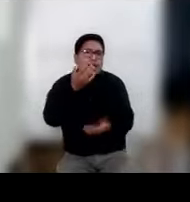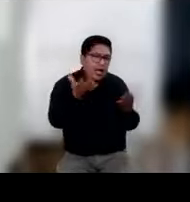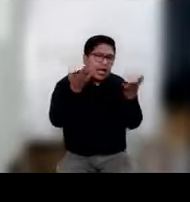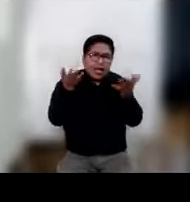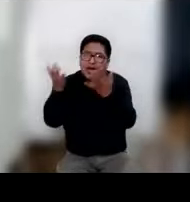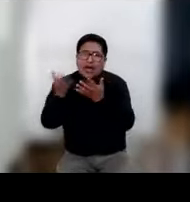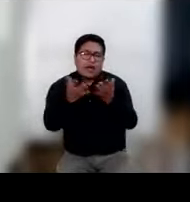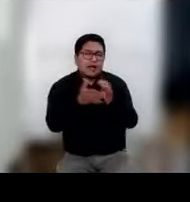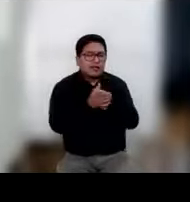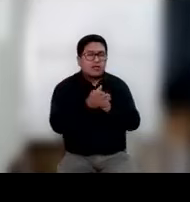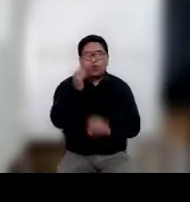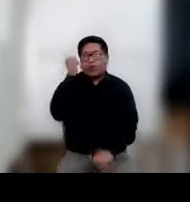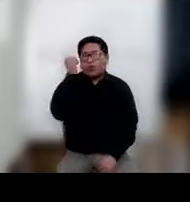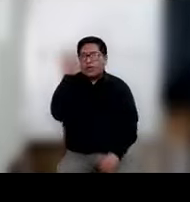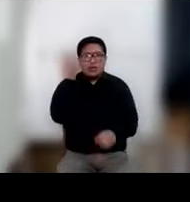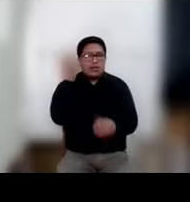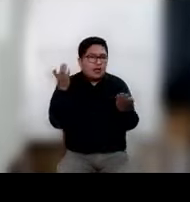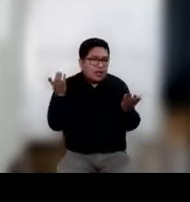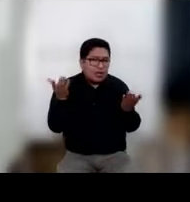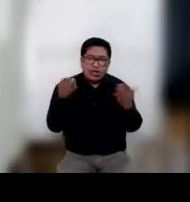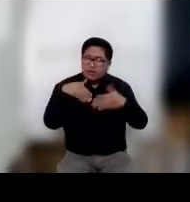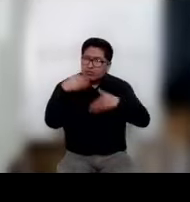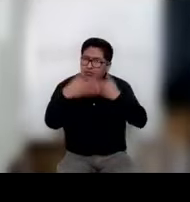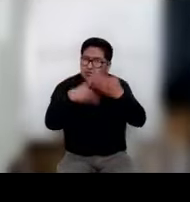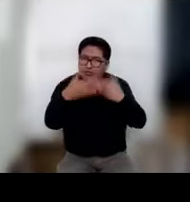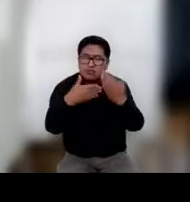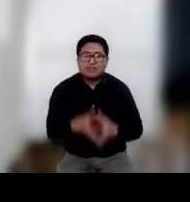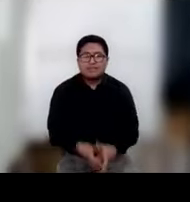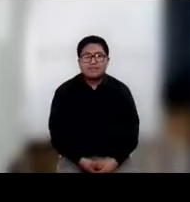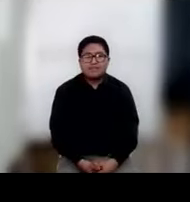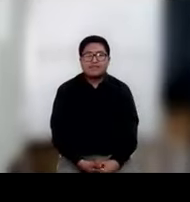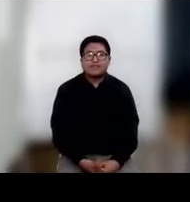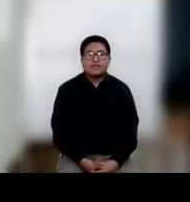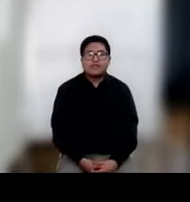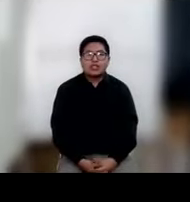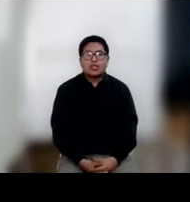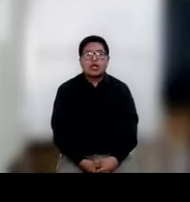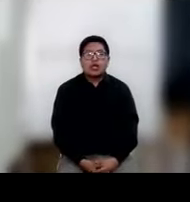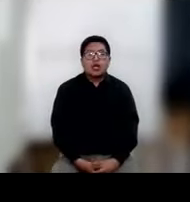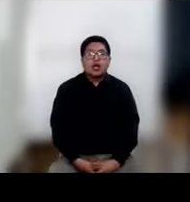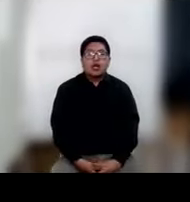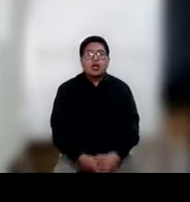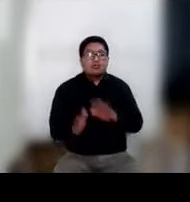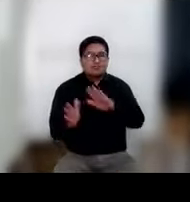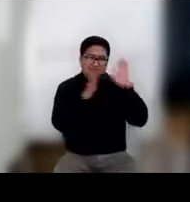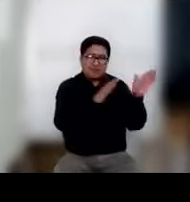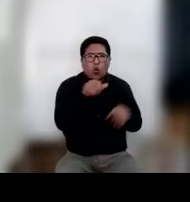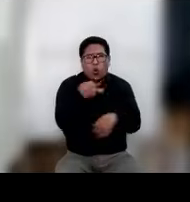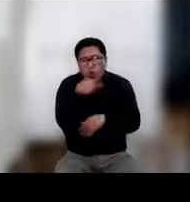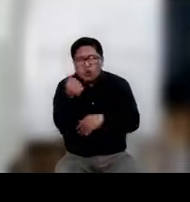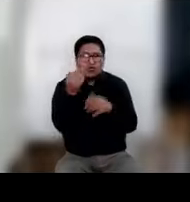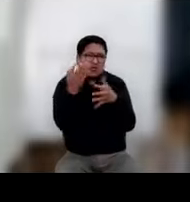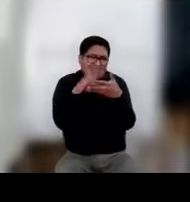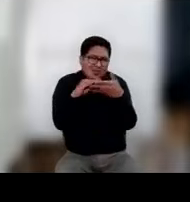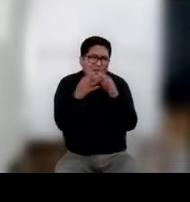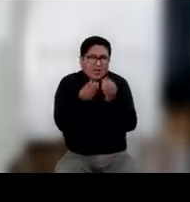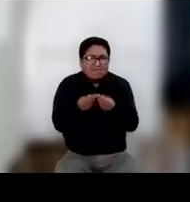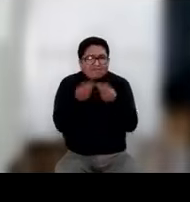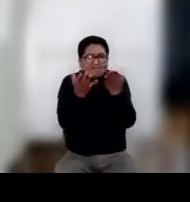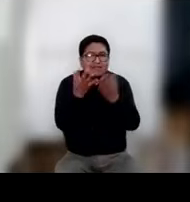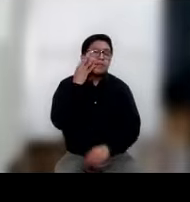entendiendo de que esto se produzca de esta forma y otra de las experiencias fundamentales es que